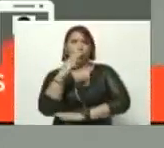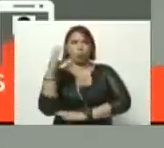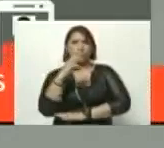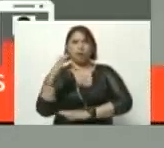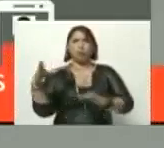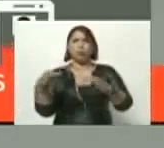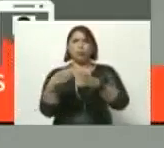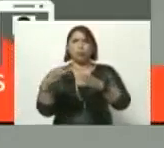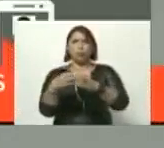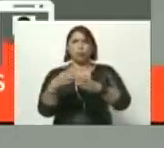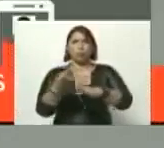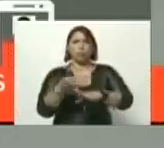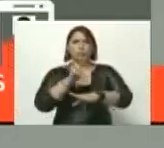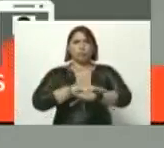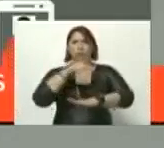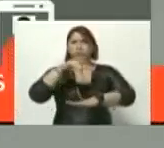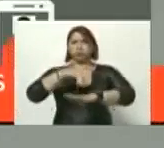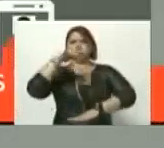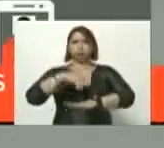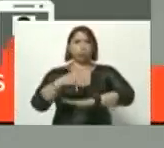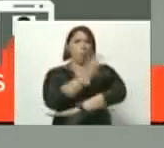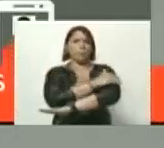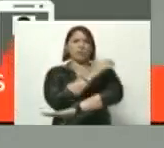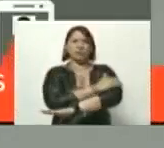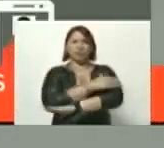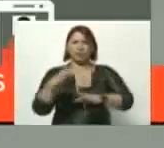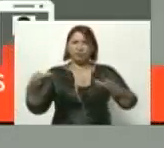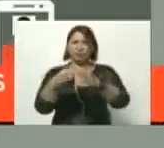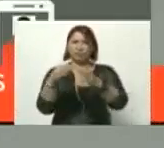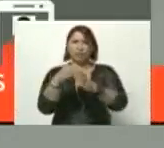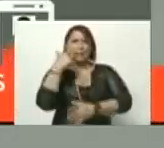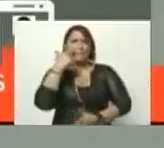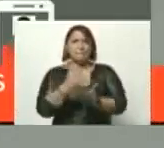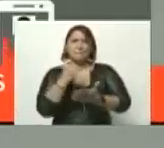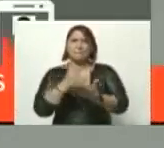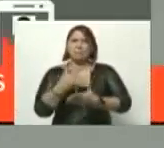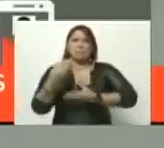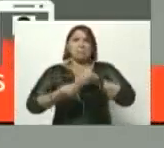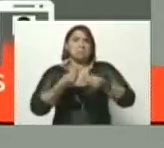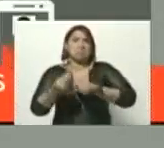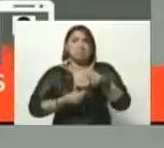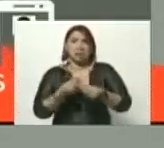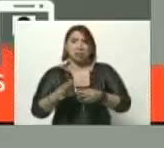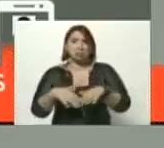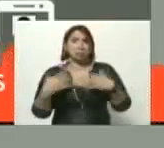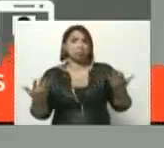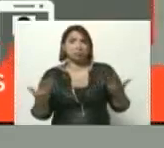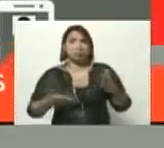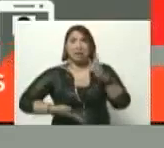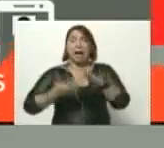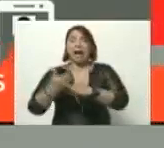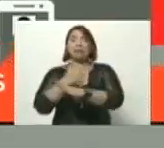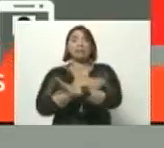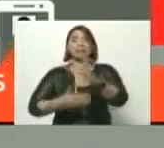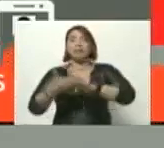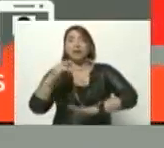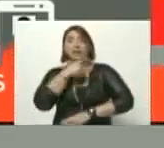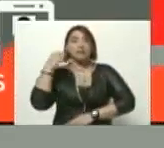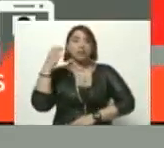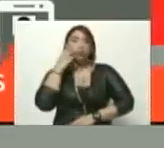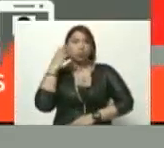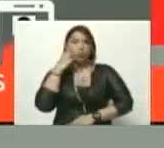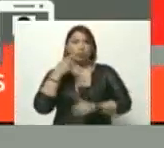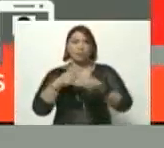Se fueron todos a reunir para ver qué pueden hacer antes que se vaya Duque, que se va, para sabotear la